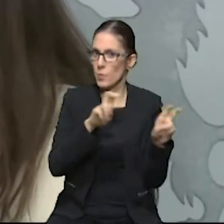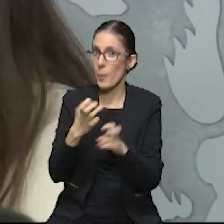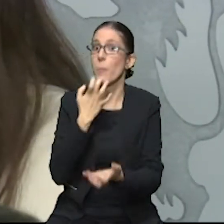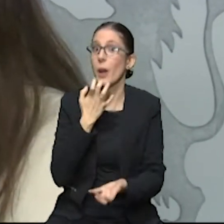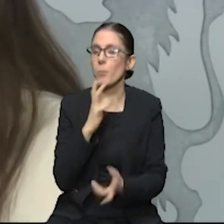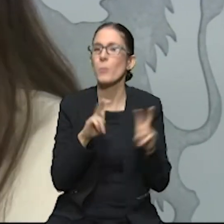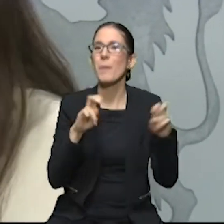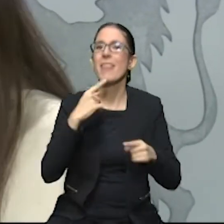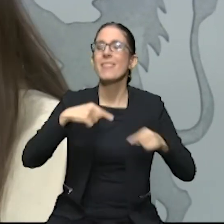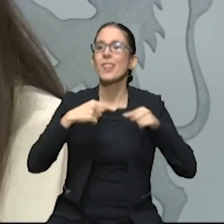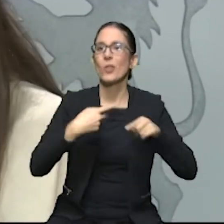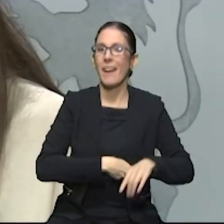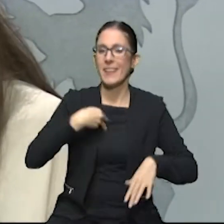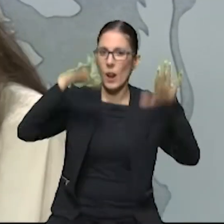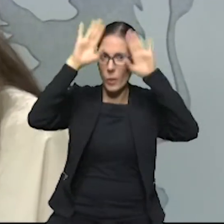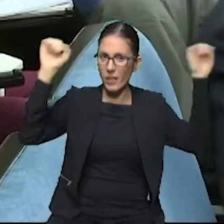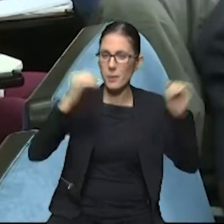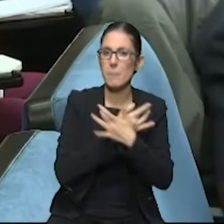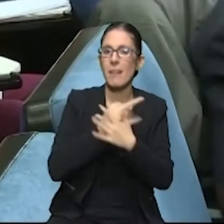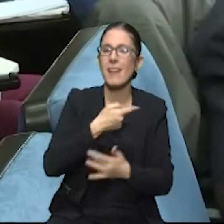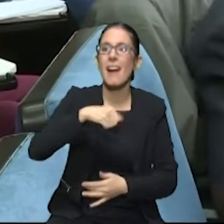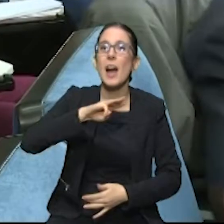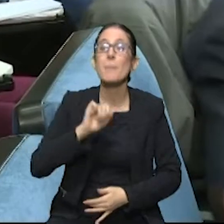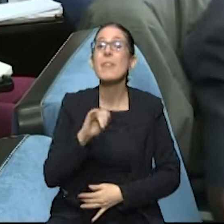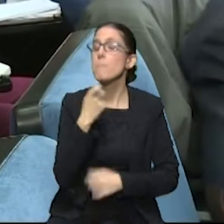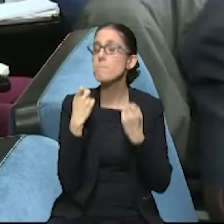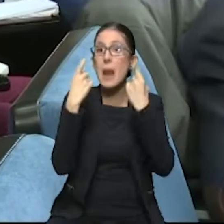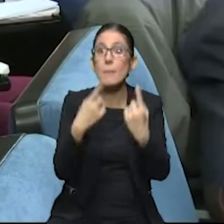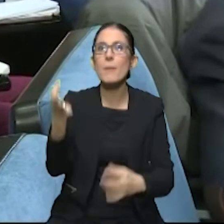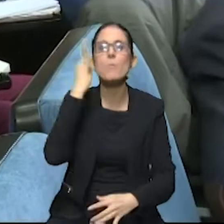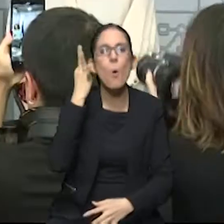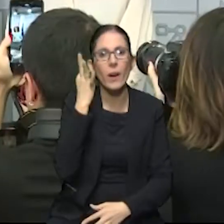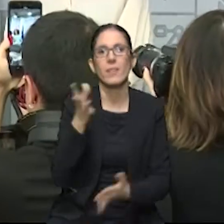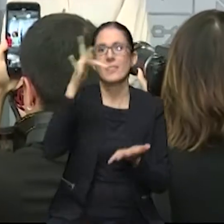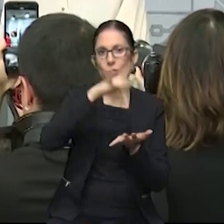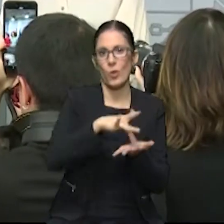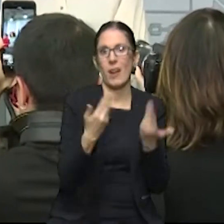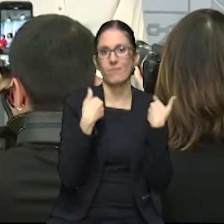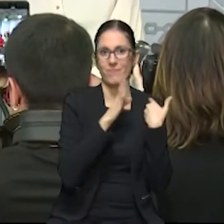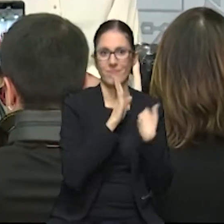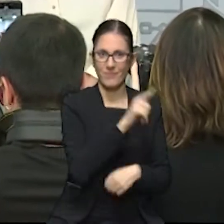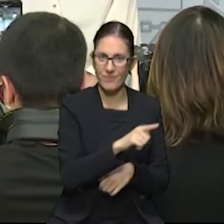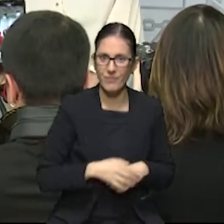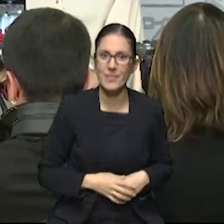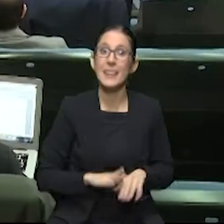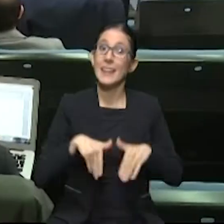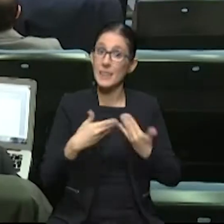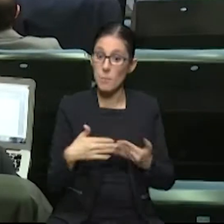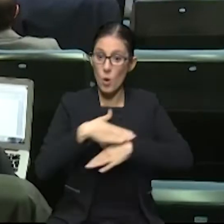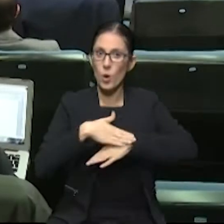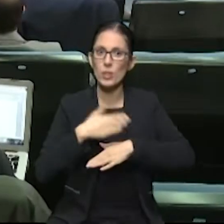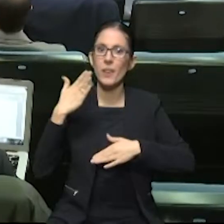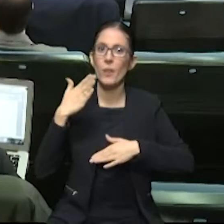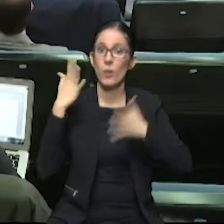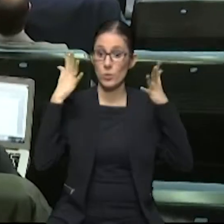directora general de la Guardia Civil, María Gámez, primera mujer que accede a este cargo. También el Consejo de Ministros ha acordado interponer